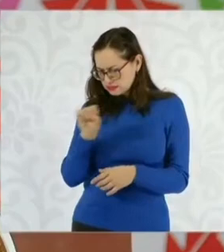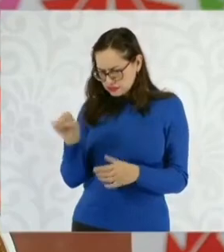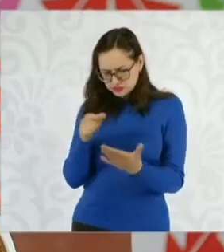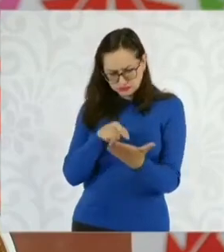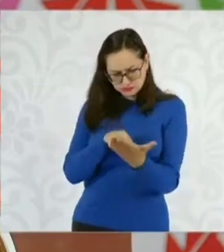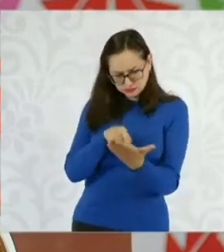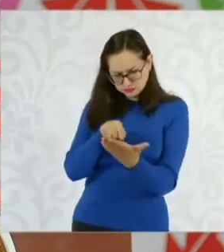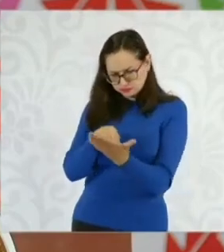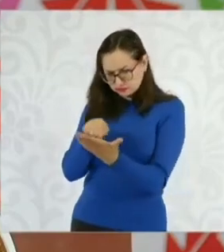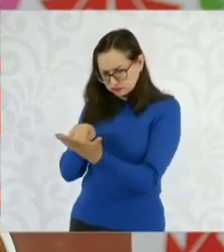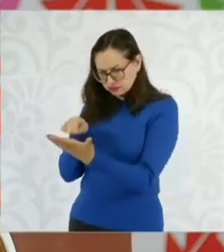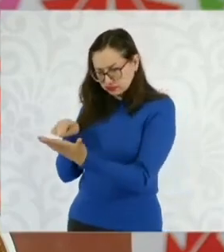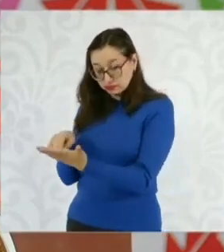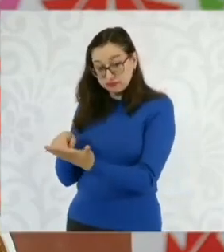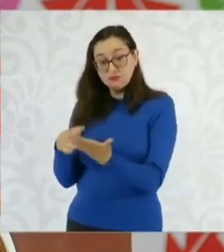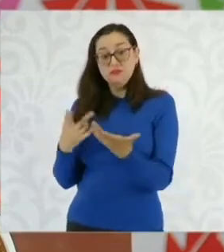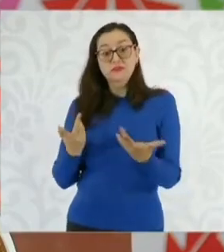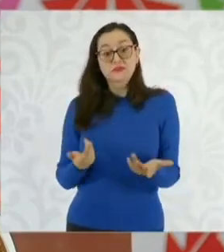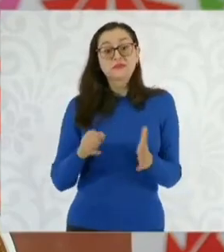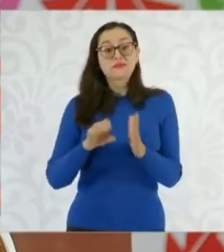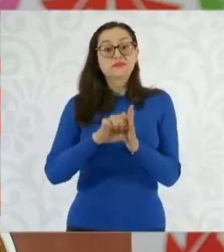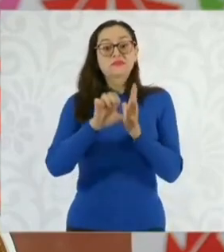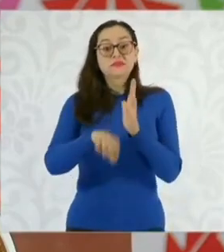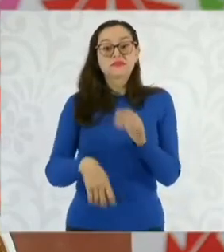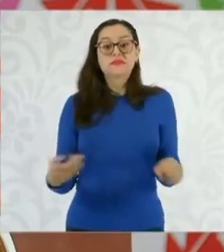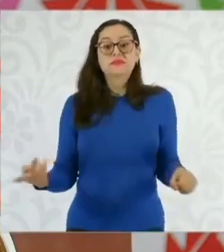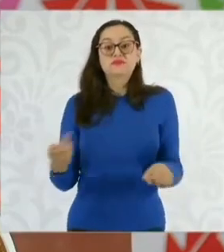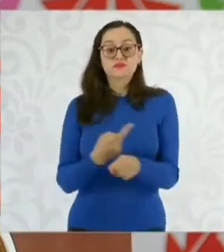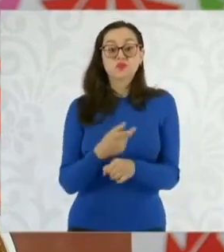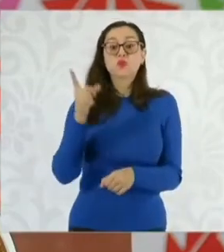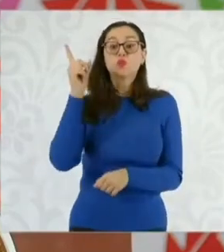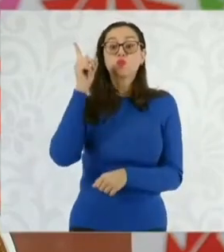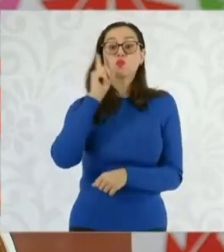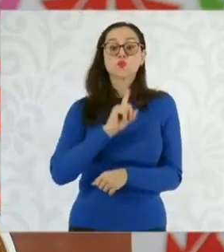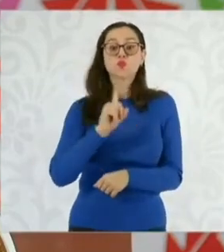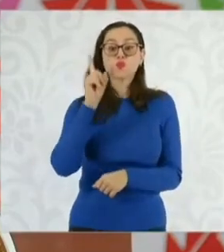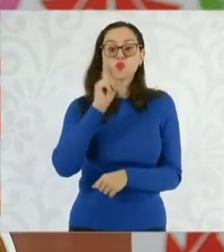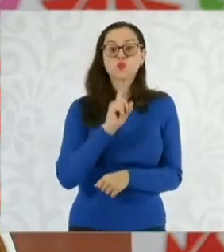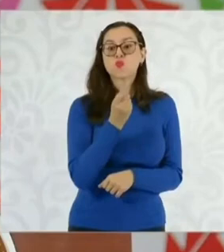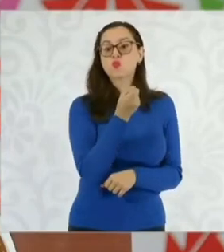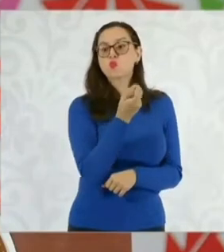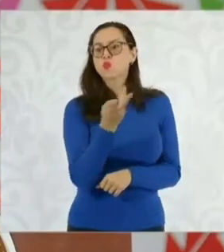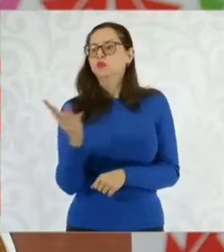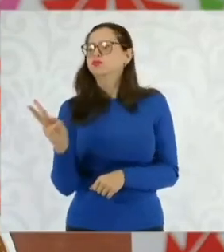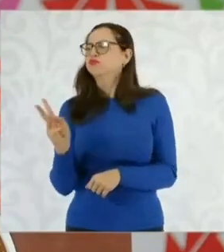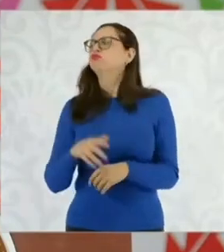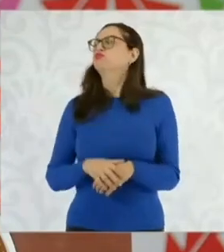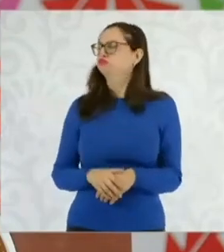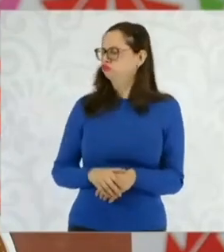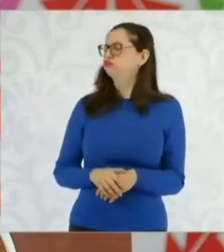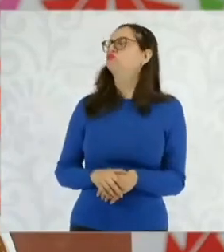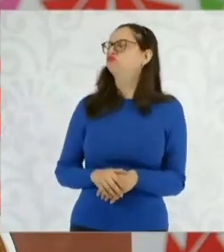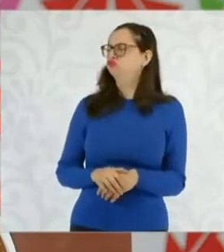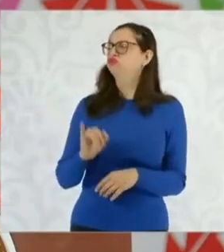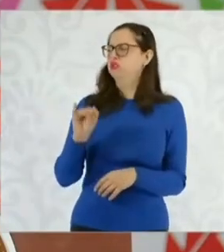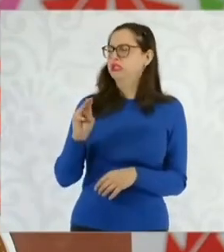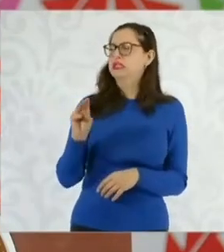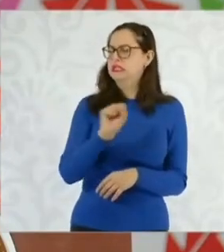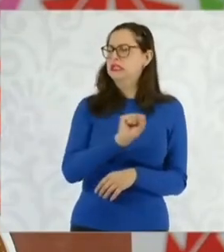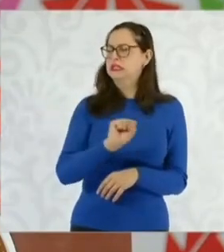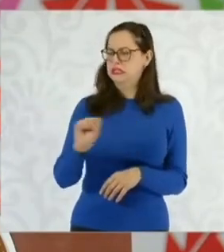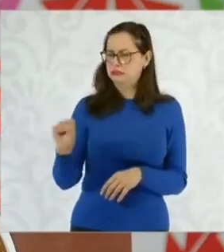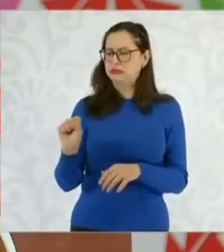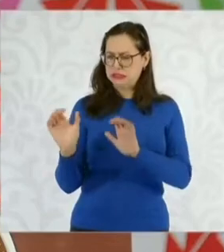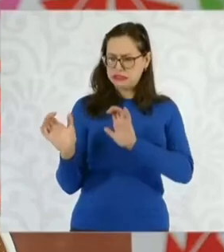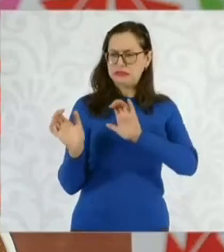datos interesantes. Por ejemplo, muchas mujeres que antes era muy común que les dijeran, te voy a registrar ante el IMSS con esta cantidad, pero